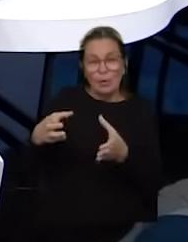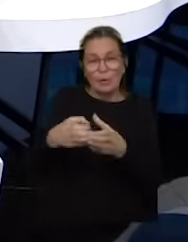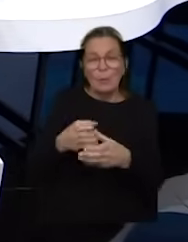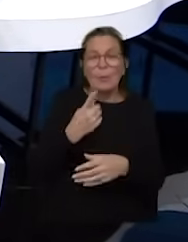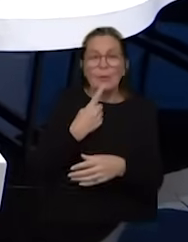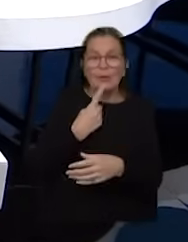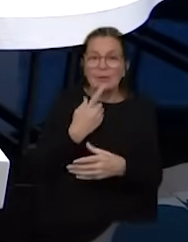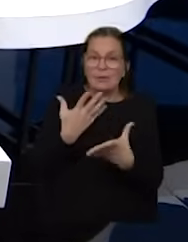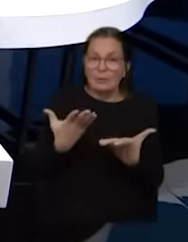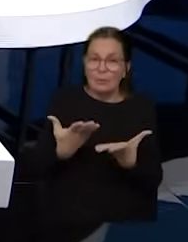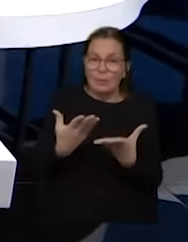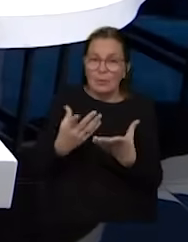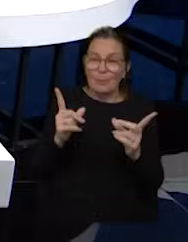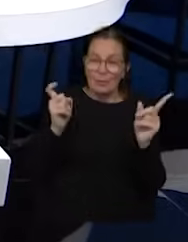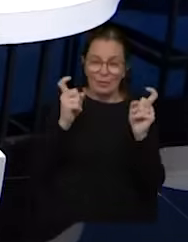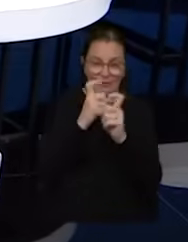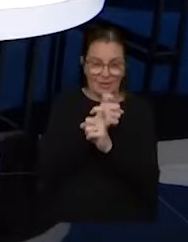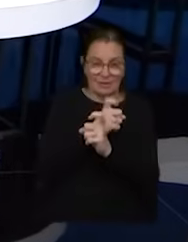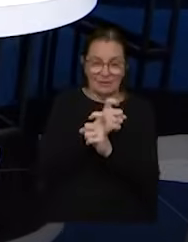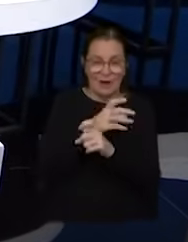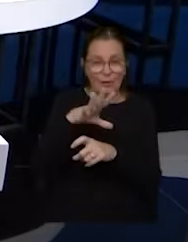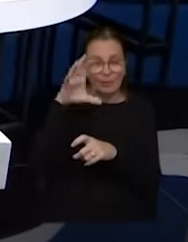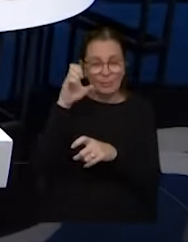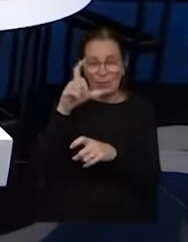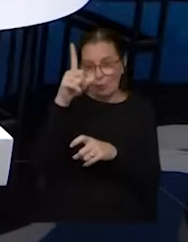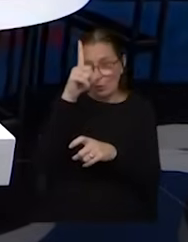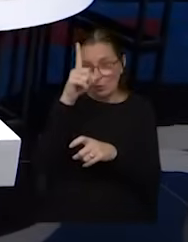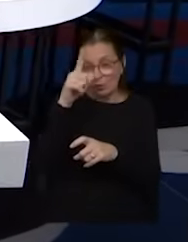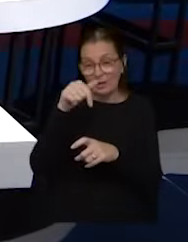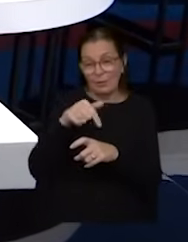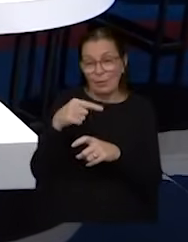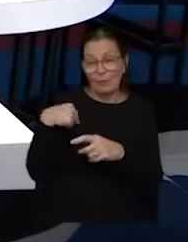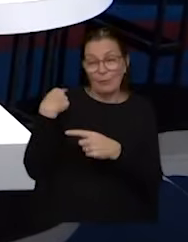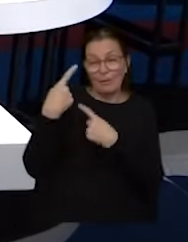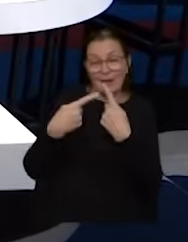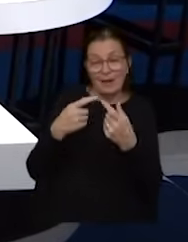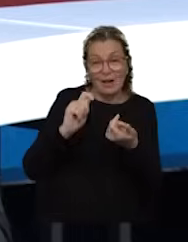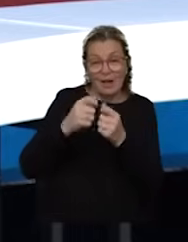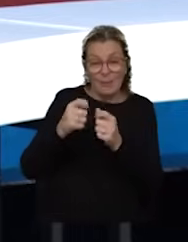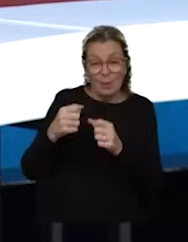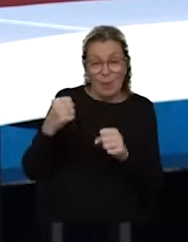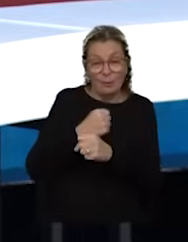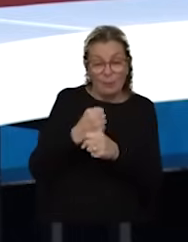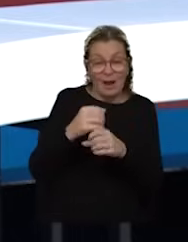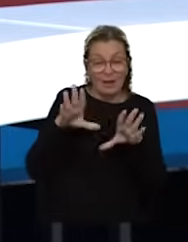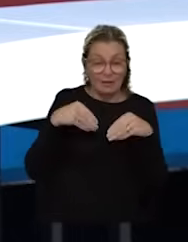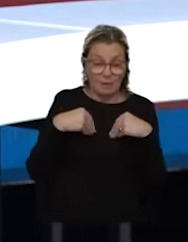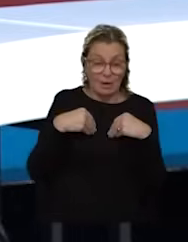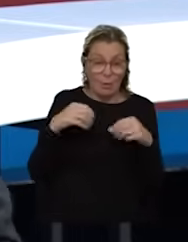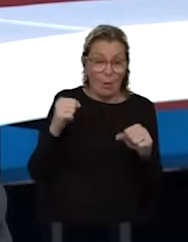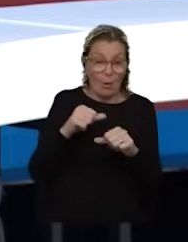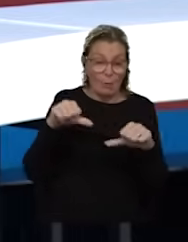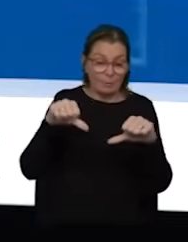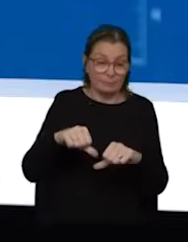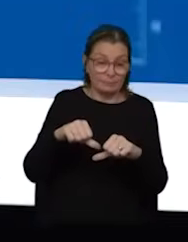políticos bueno es bastante complejo No sí recordos que en julio en realidad esto como viene con modificaciones es aprobar o rechazar no hay una instancia de